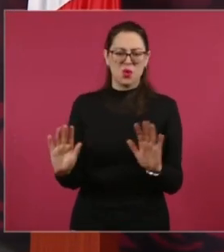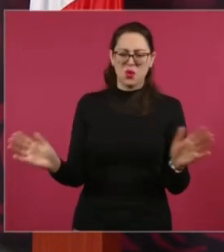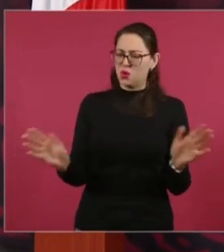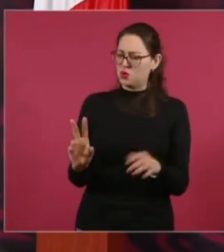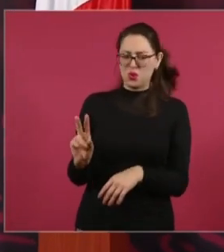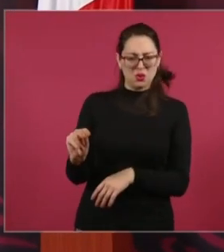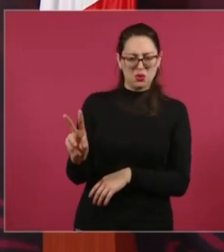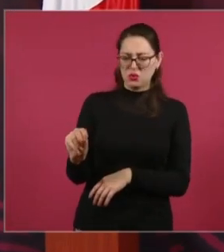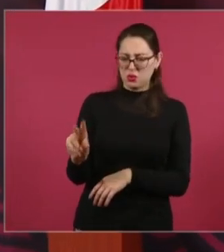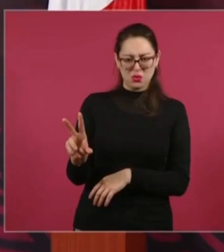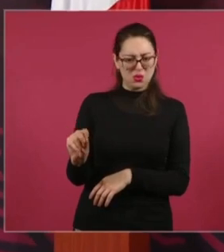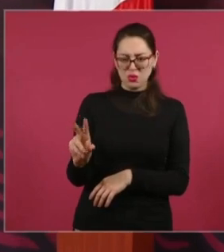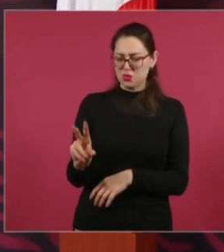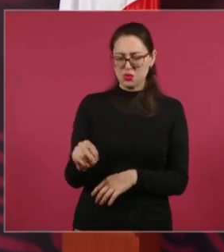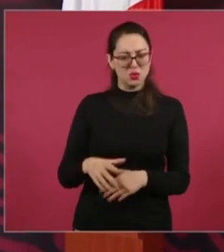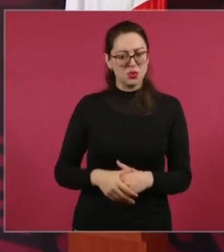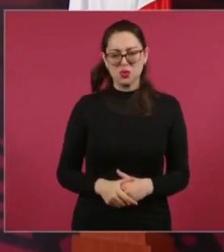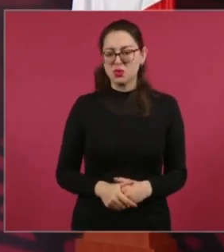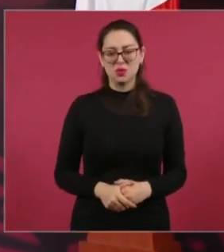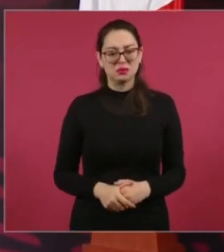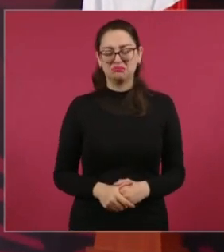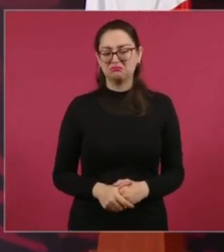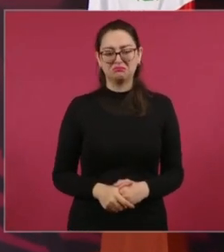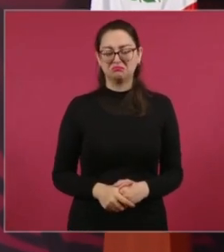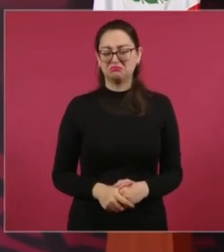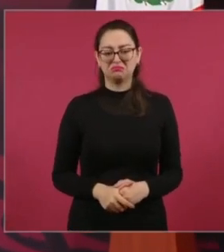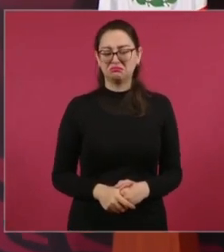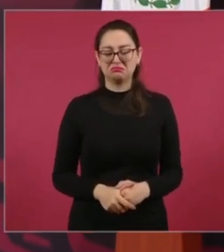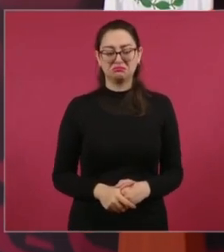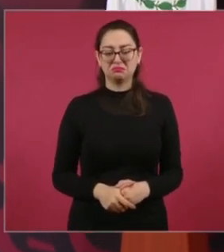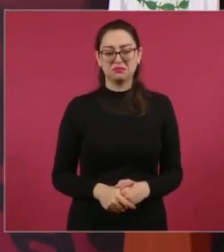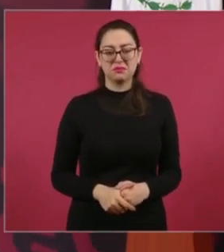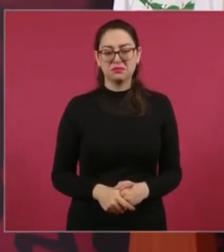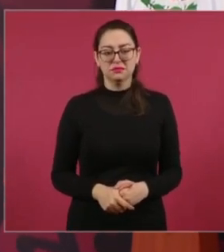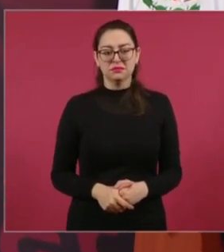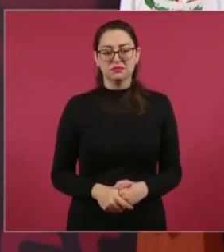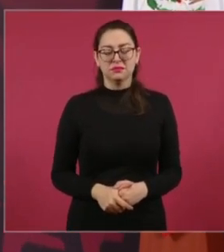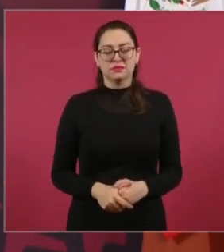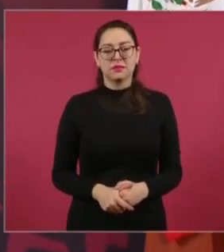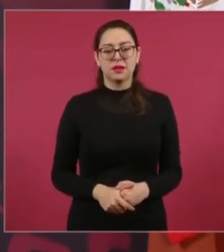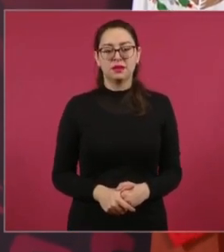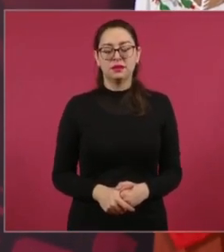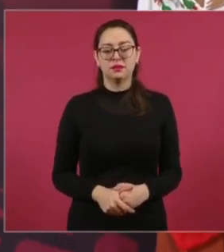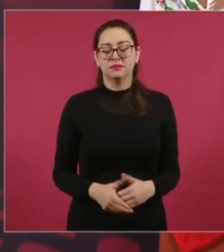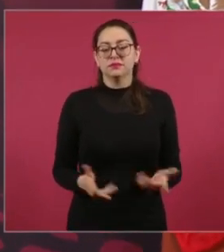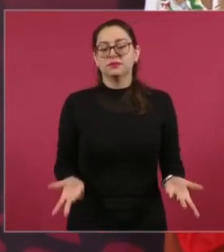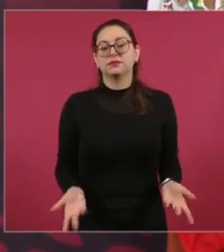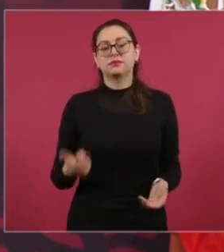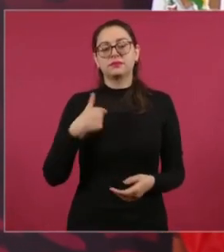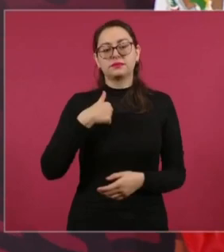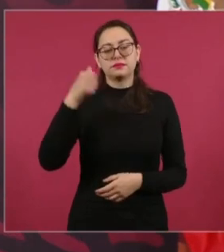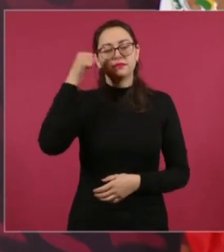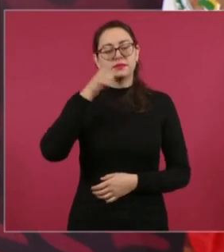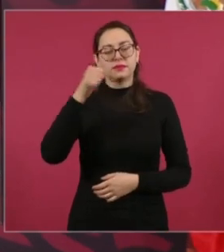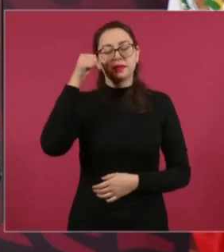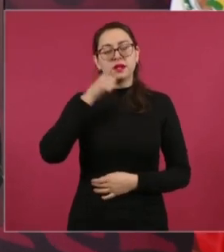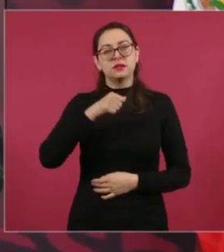y así entiendo las cosas, que no es culpa de ellos,